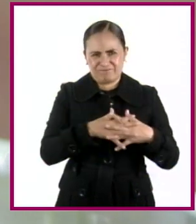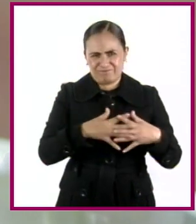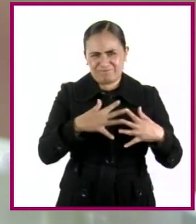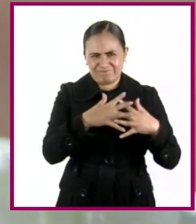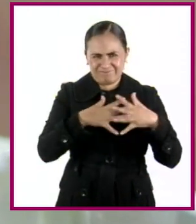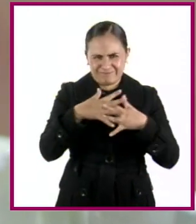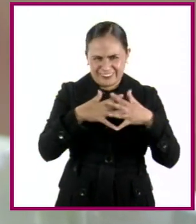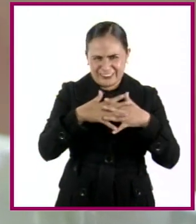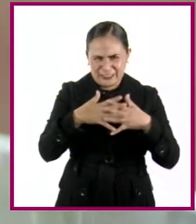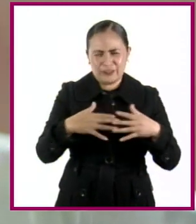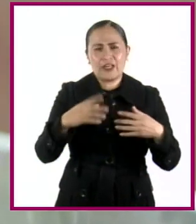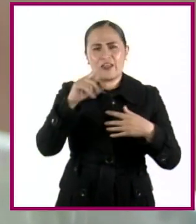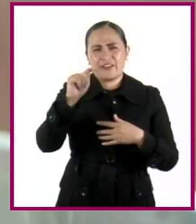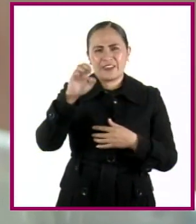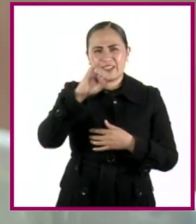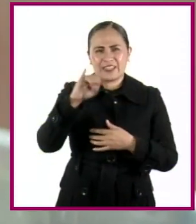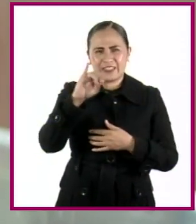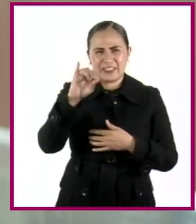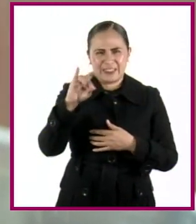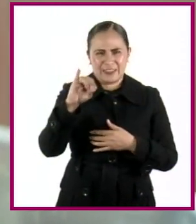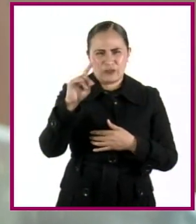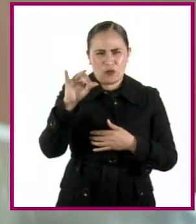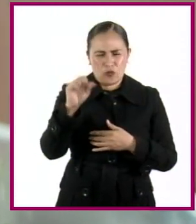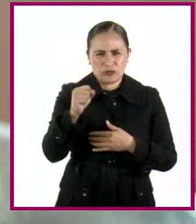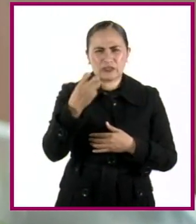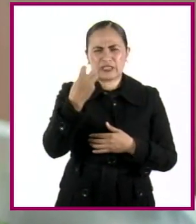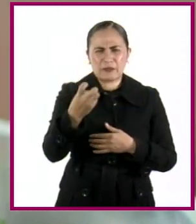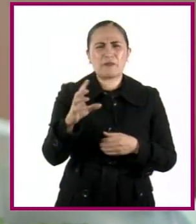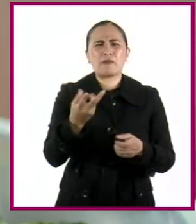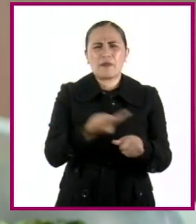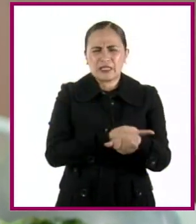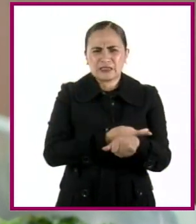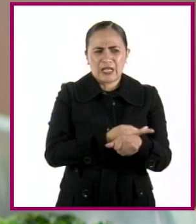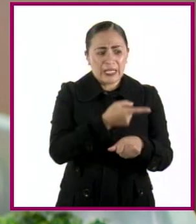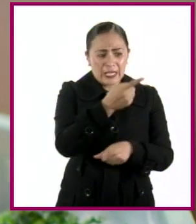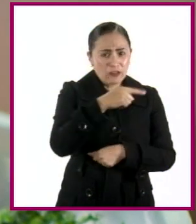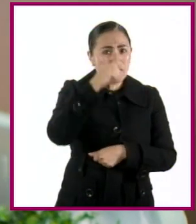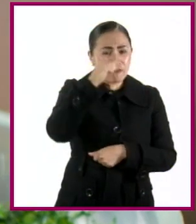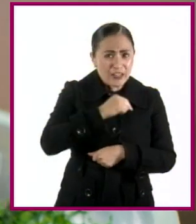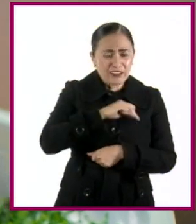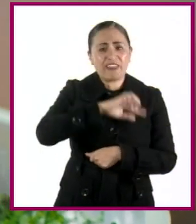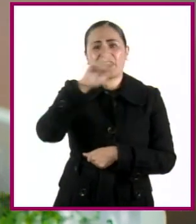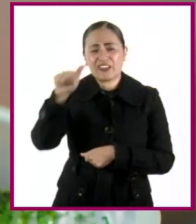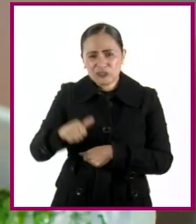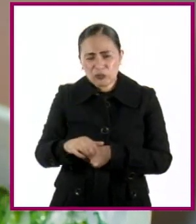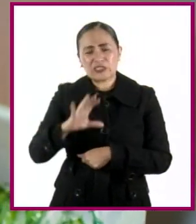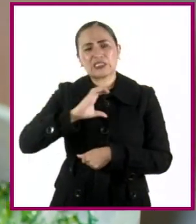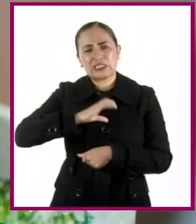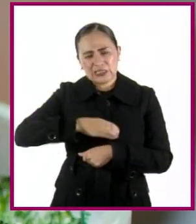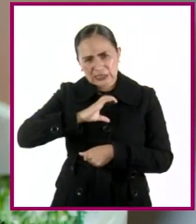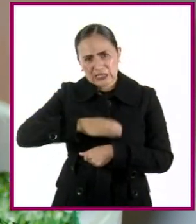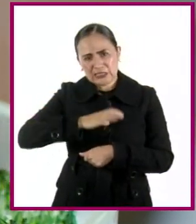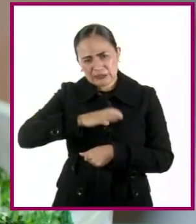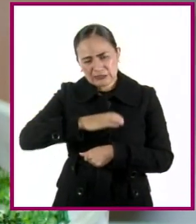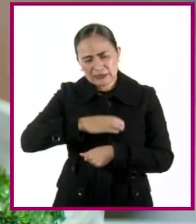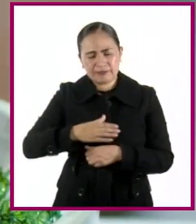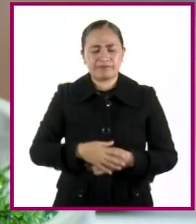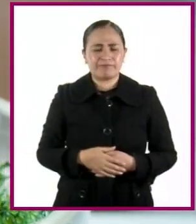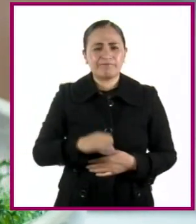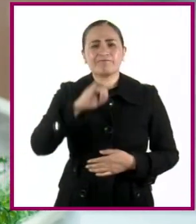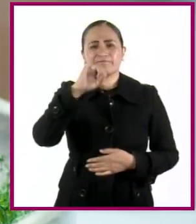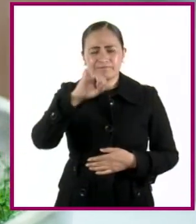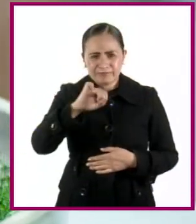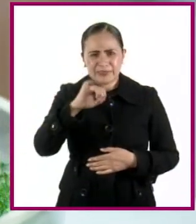del cáncer, que se da justamente cuando estas redes fallan y dejan de funcionar correctamente. De esta manera, los